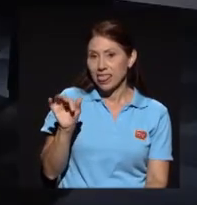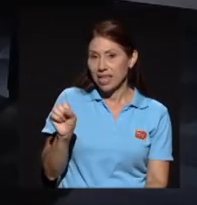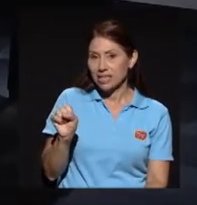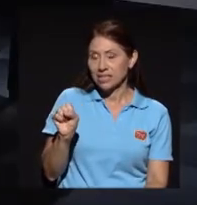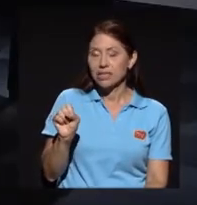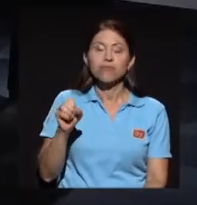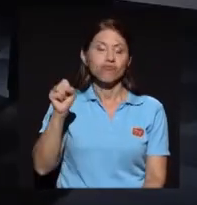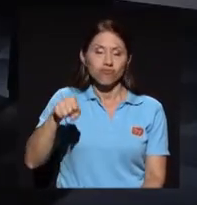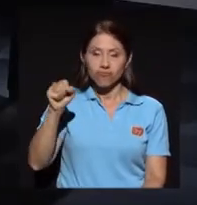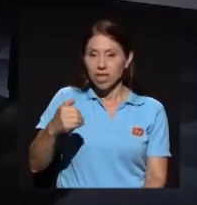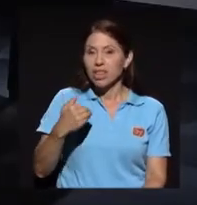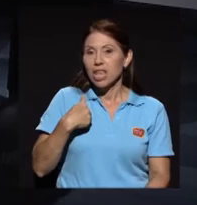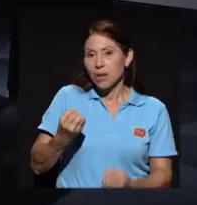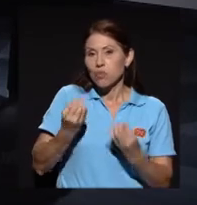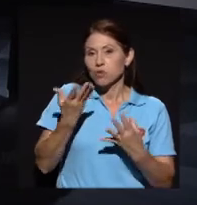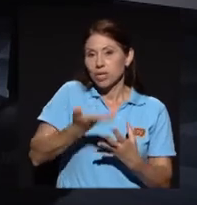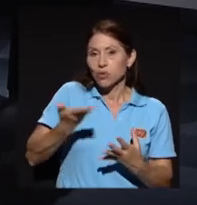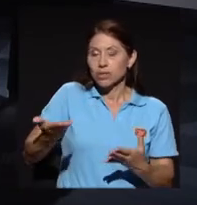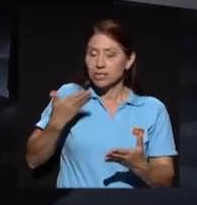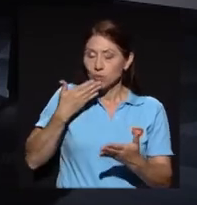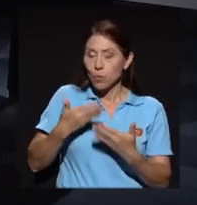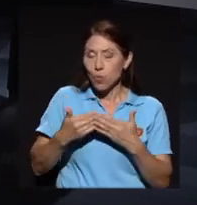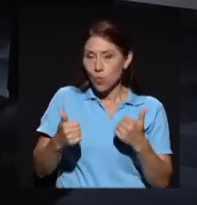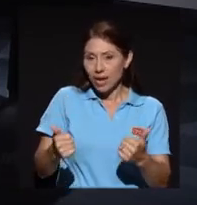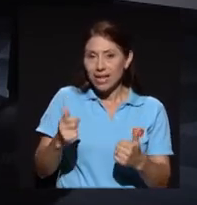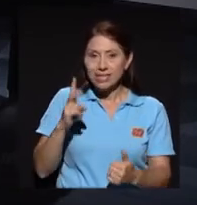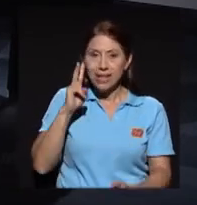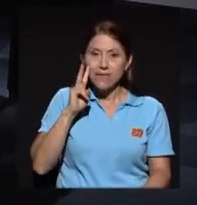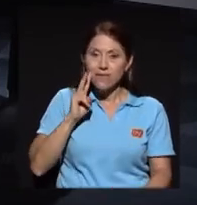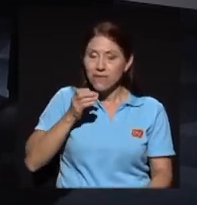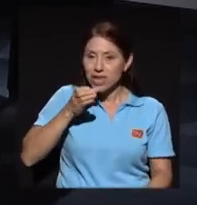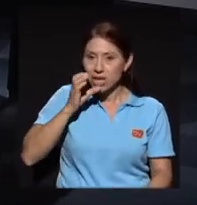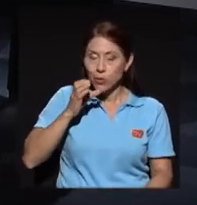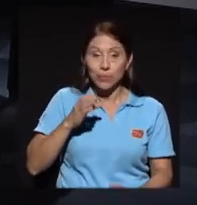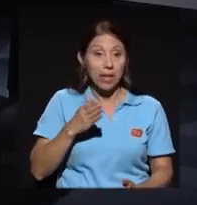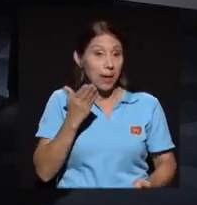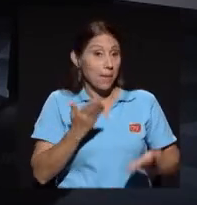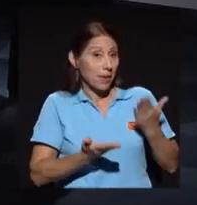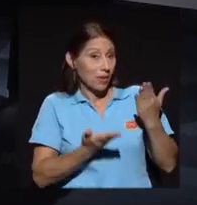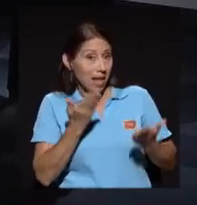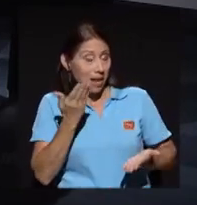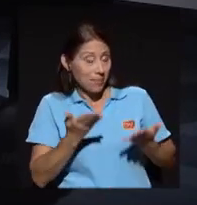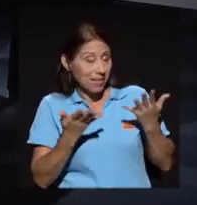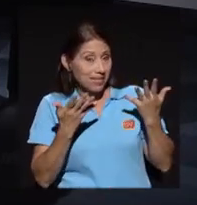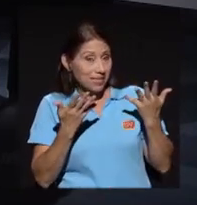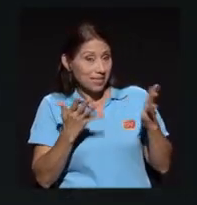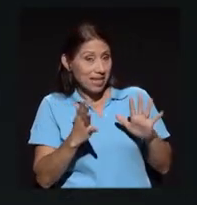cosas que son okay. muy buenas, ¿verdad? Sin duda alguna. Pero tal vez, ya que participó don Marcos,